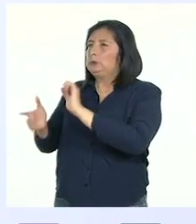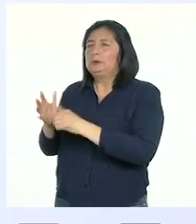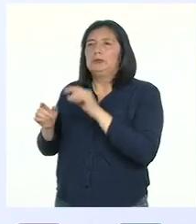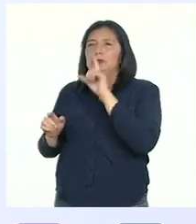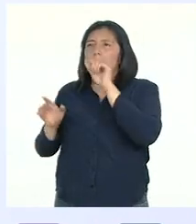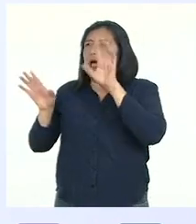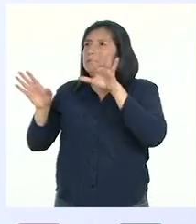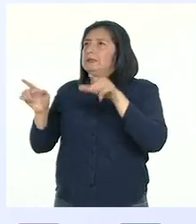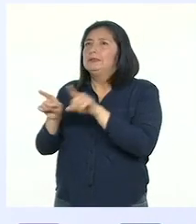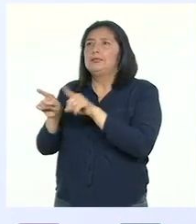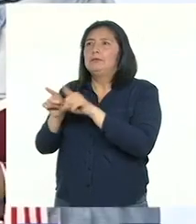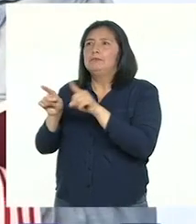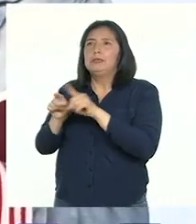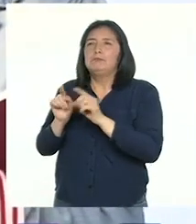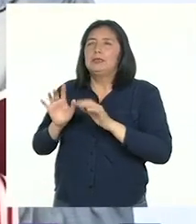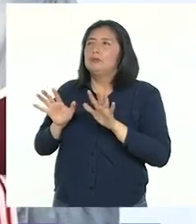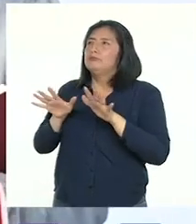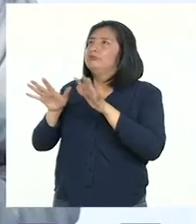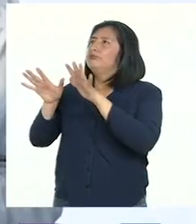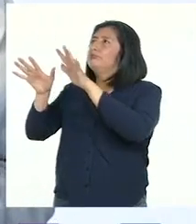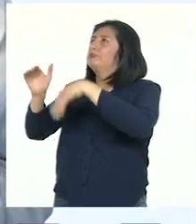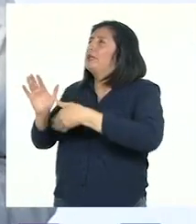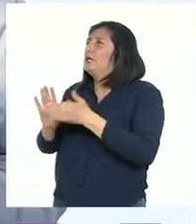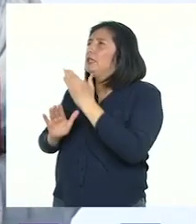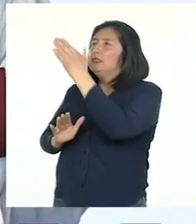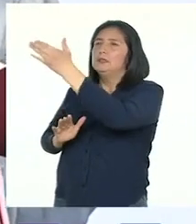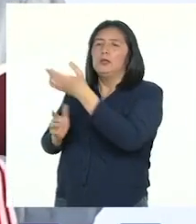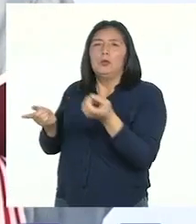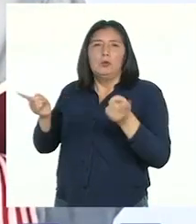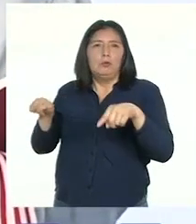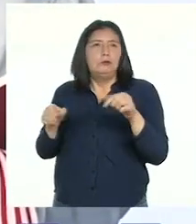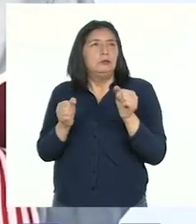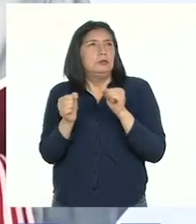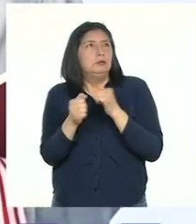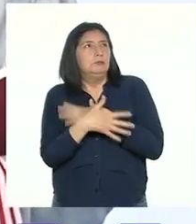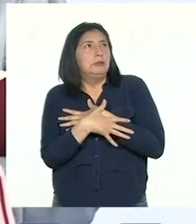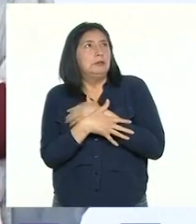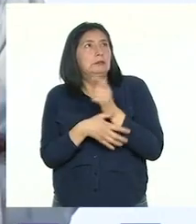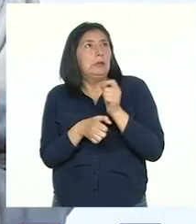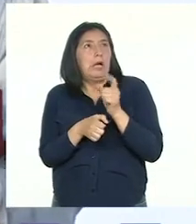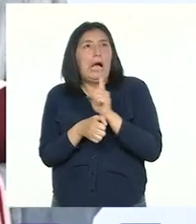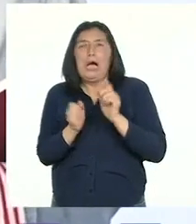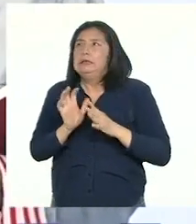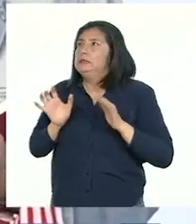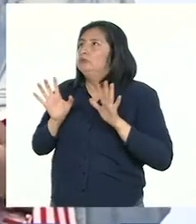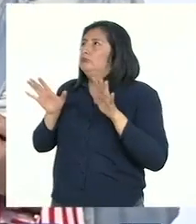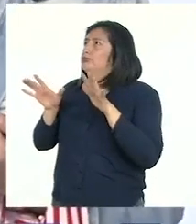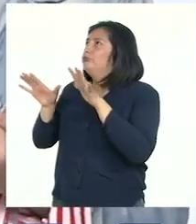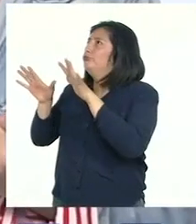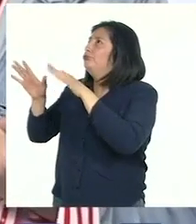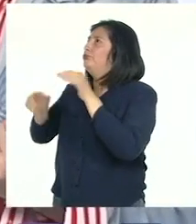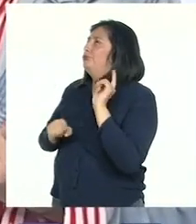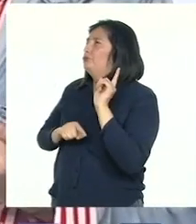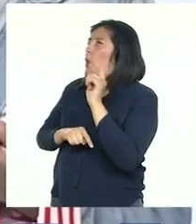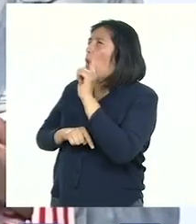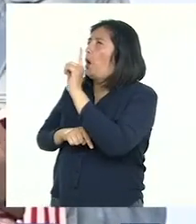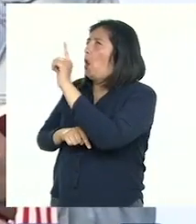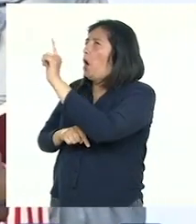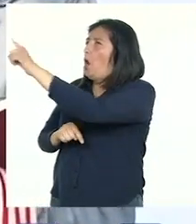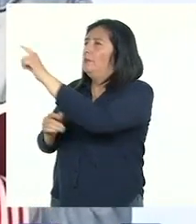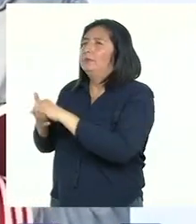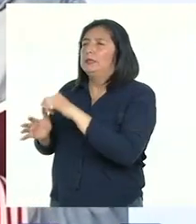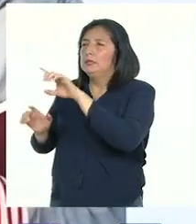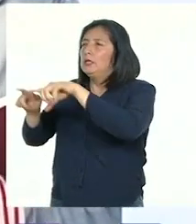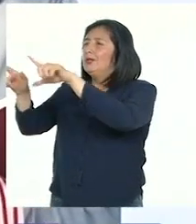aves aprovechan para migrar. Sí, cuando está por venir el invierno, se mudan. Viajan inmensas distancias para